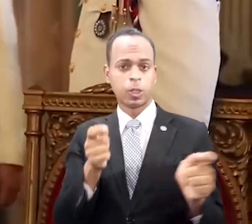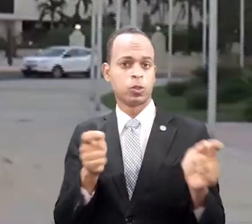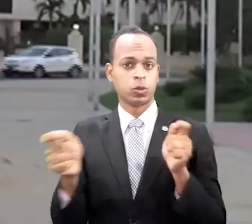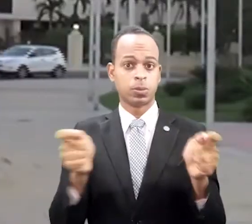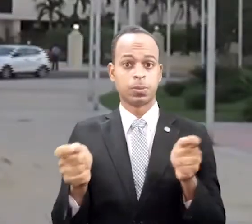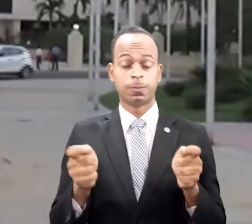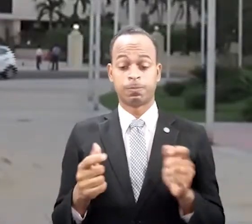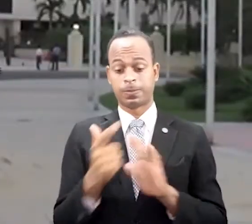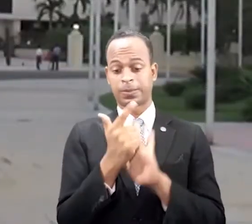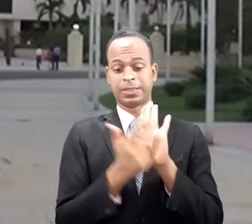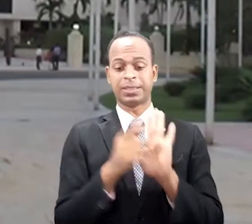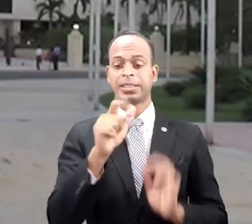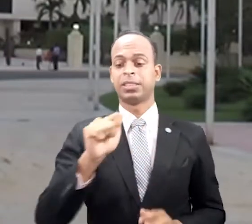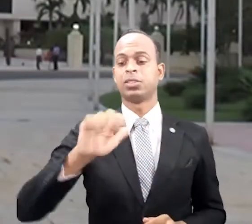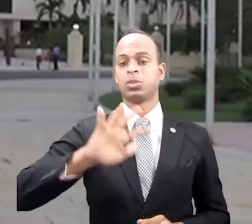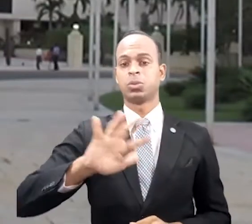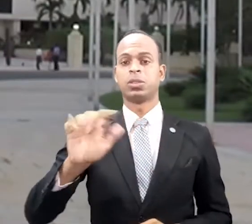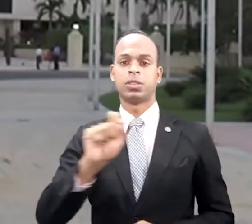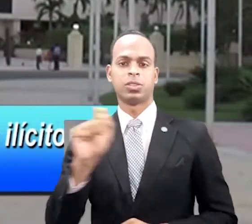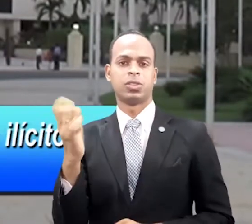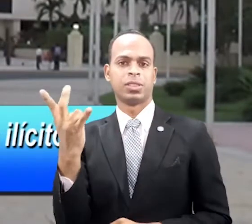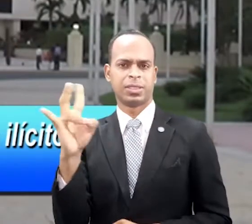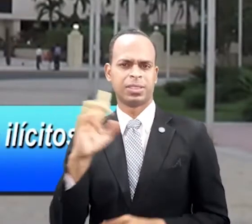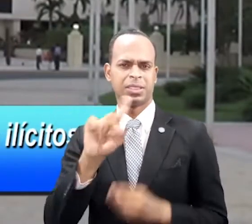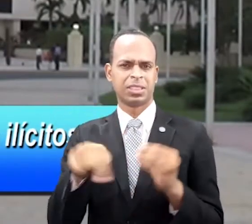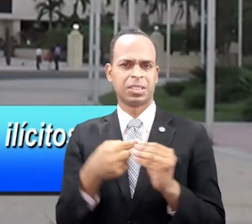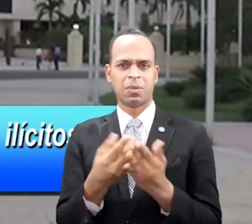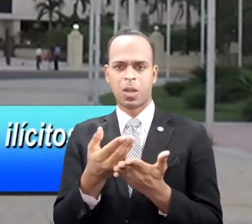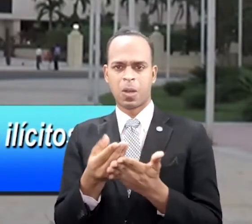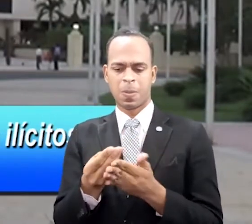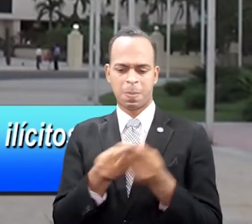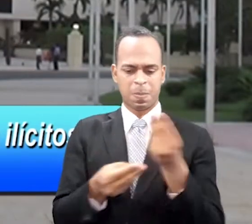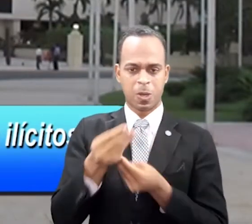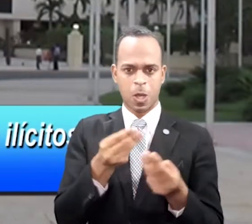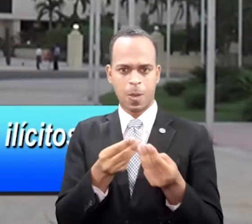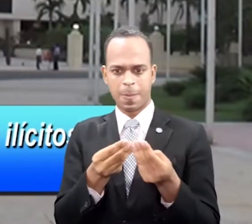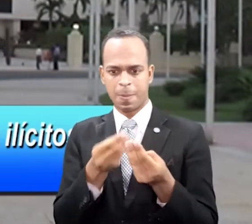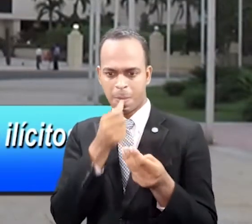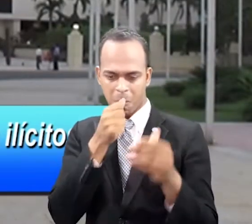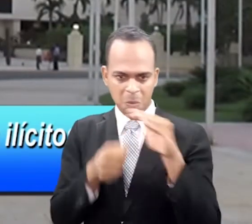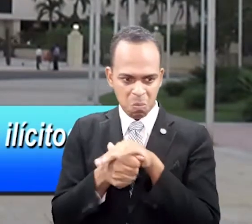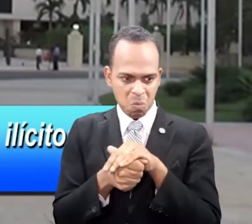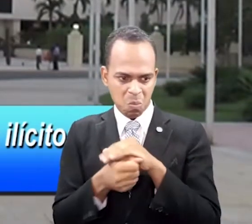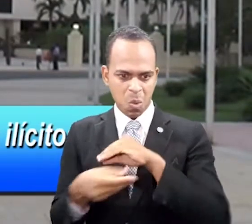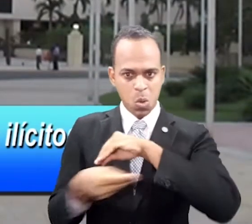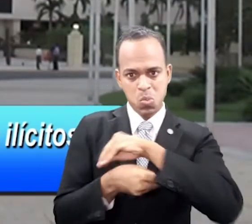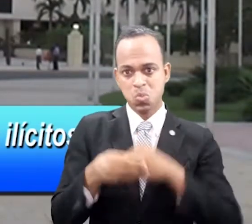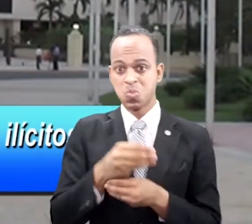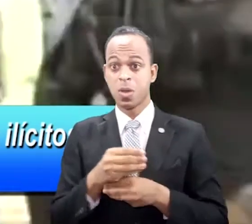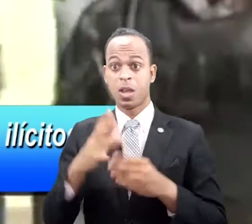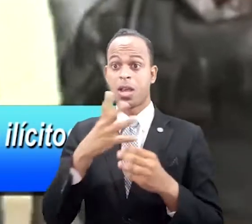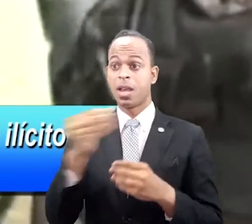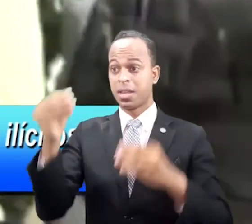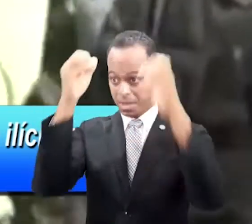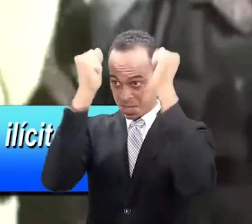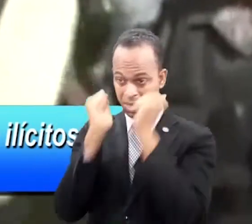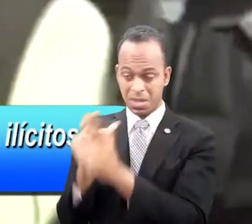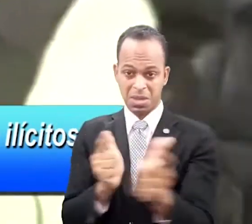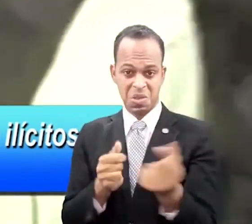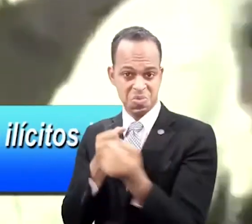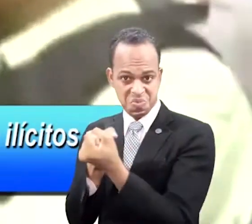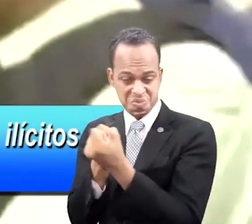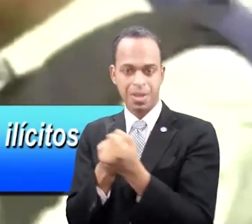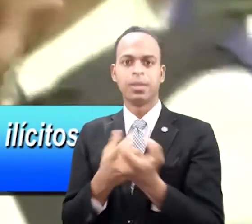Medina, se promulgó la Ley 155-17 contra el lavado de activos y financiamiento al terrorismo. Mediante